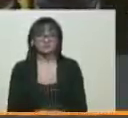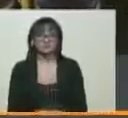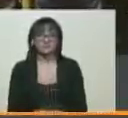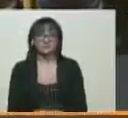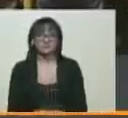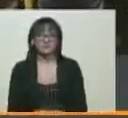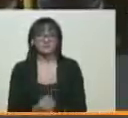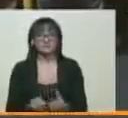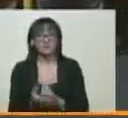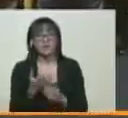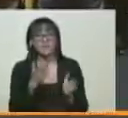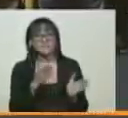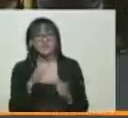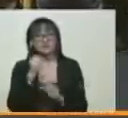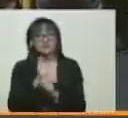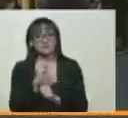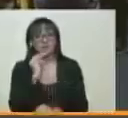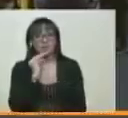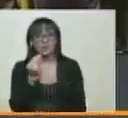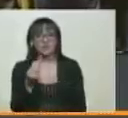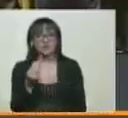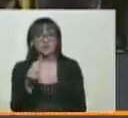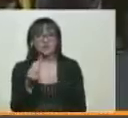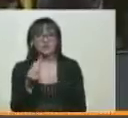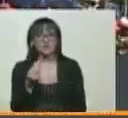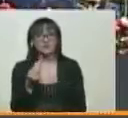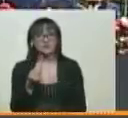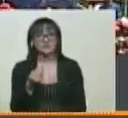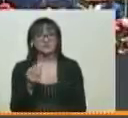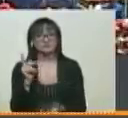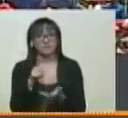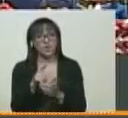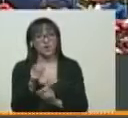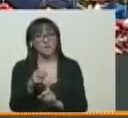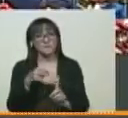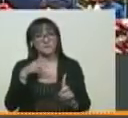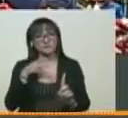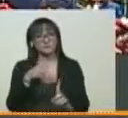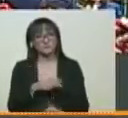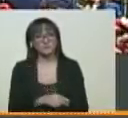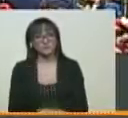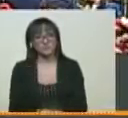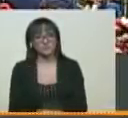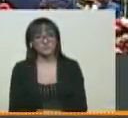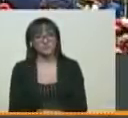Chamba Juvenil. El Plan Chamba Juvenil llegó a Amazonas.